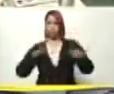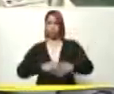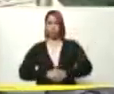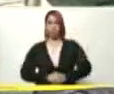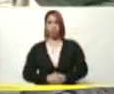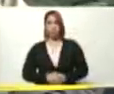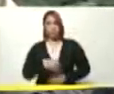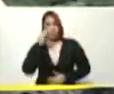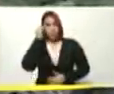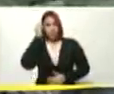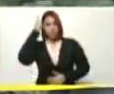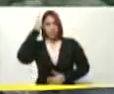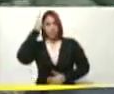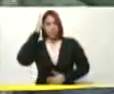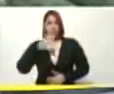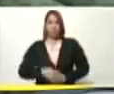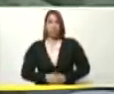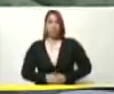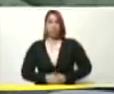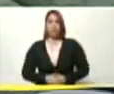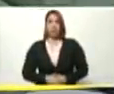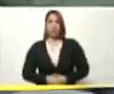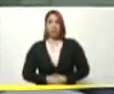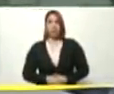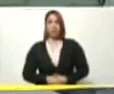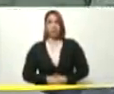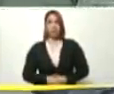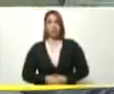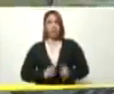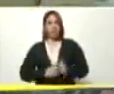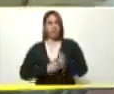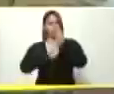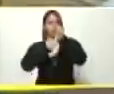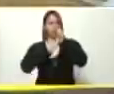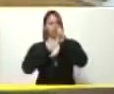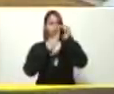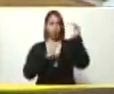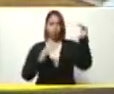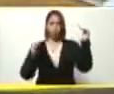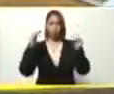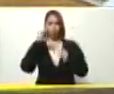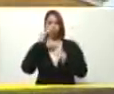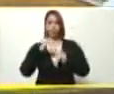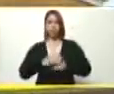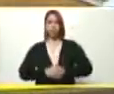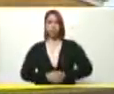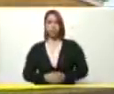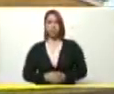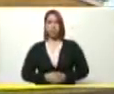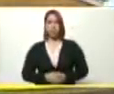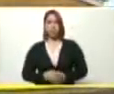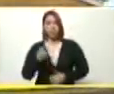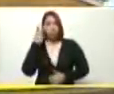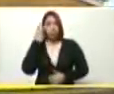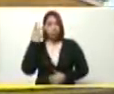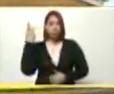su capacidad académica, por su liderazgo, por su moral, por su